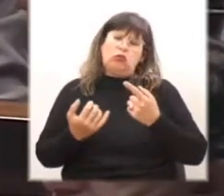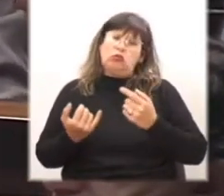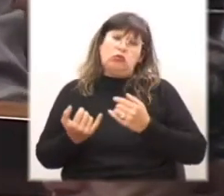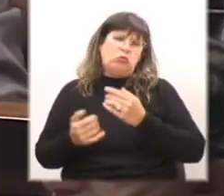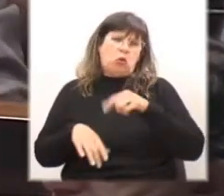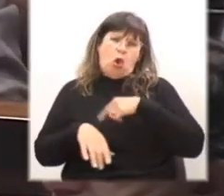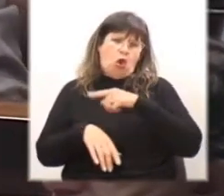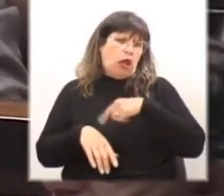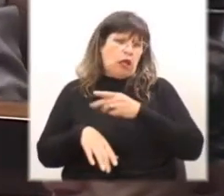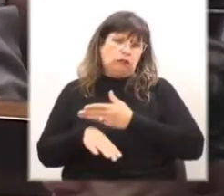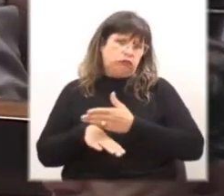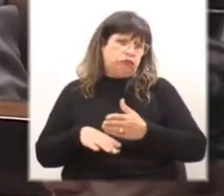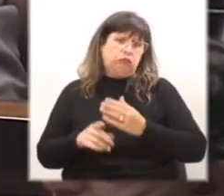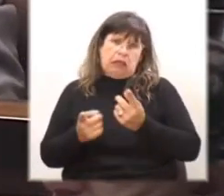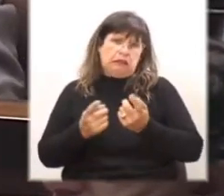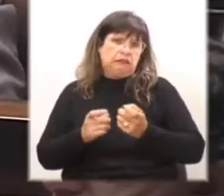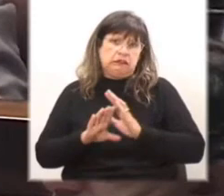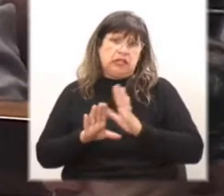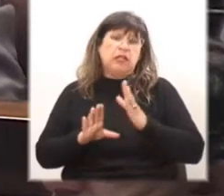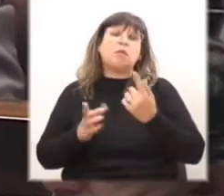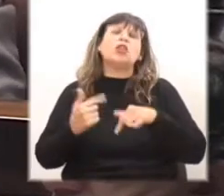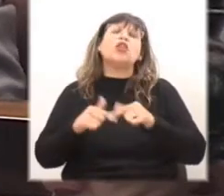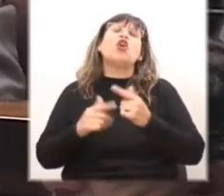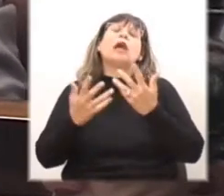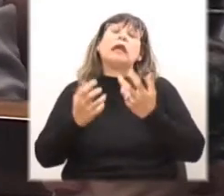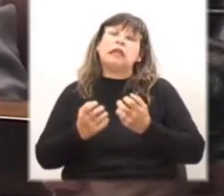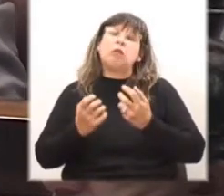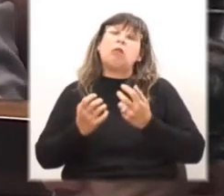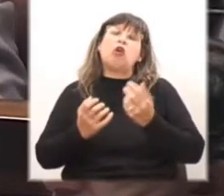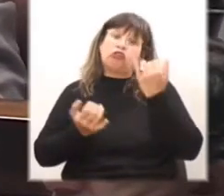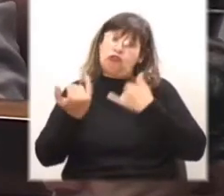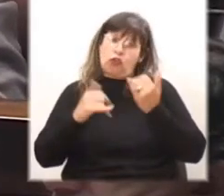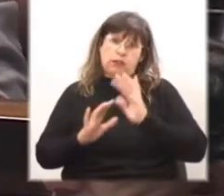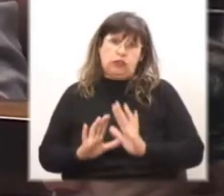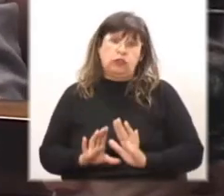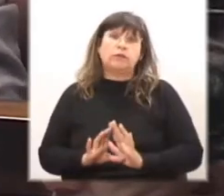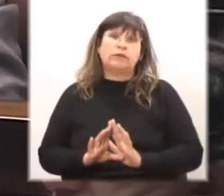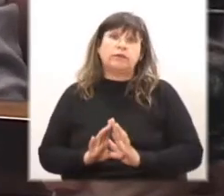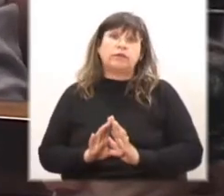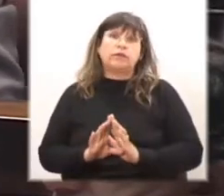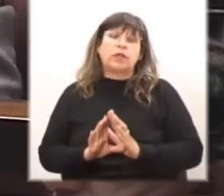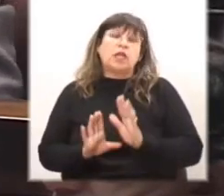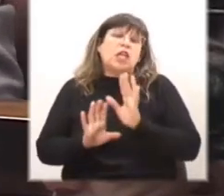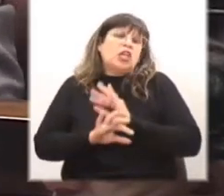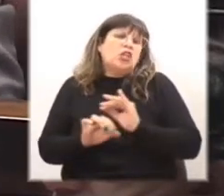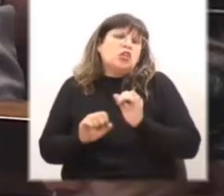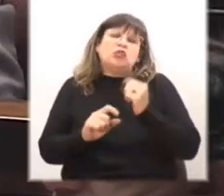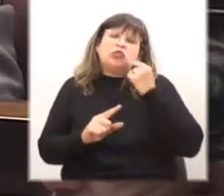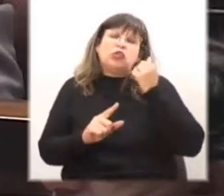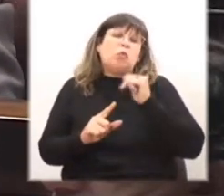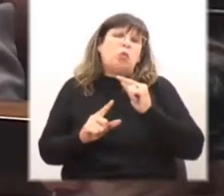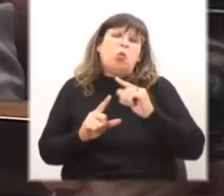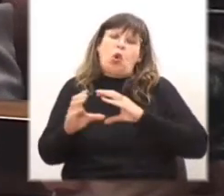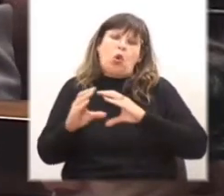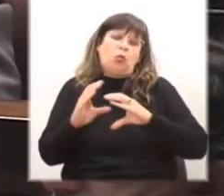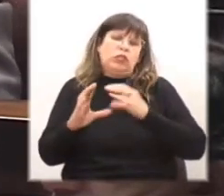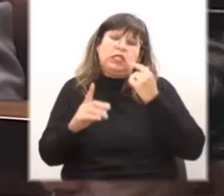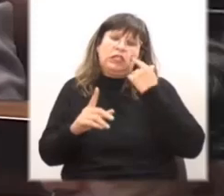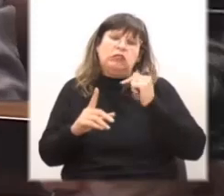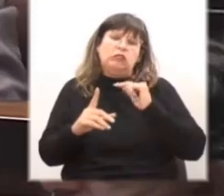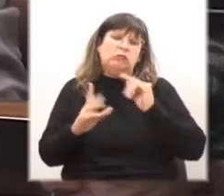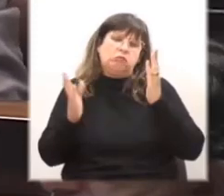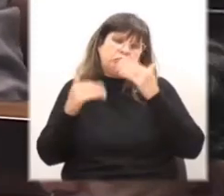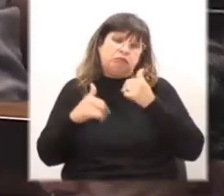necesarias, pero lo que queremos es tener información. Y dado que no se han dado los canales políticos correspondientes para obtener esa